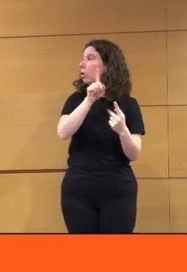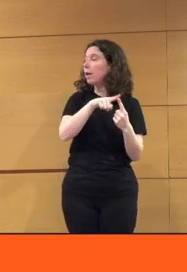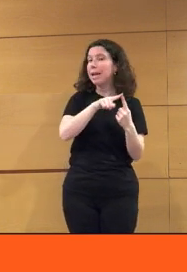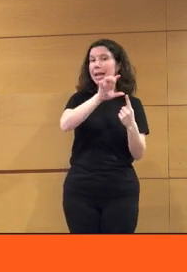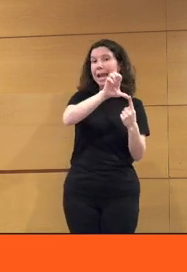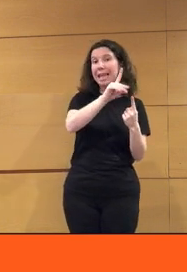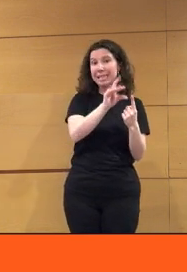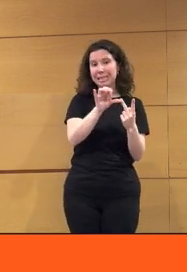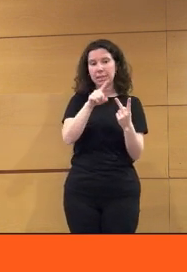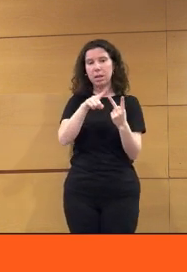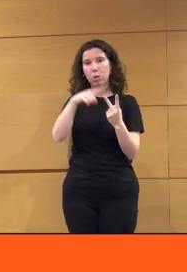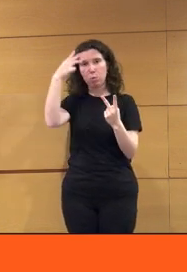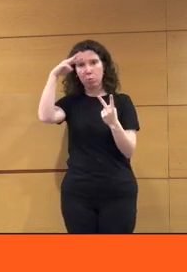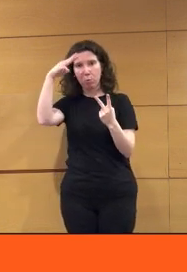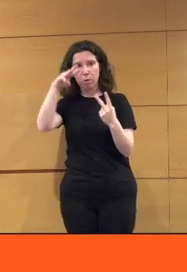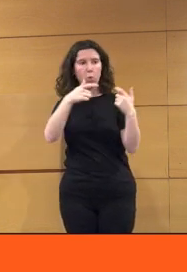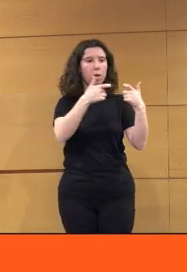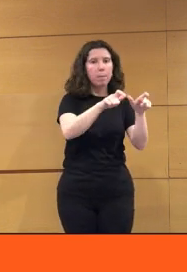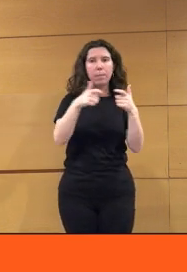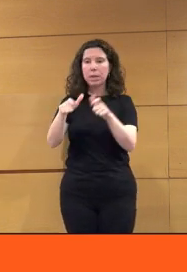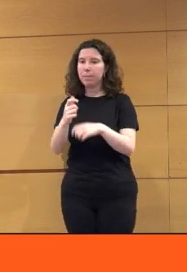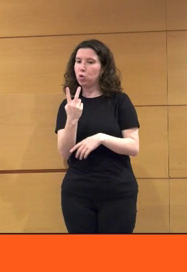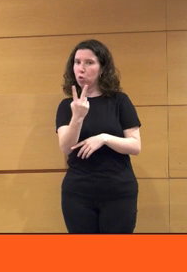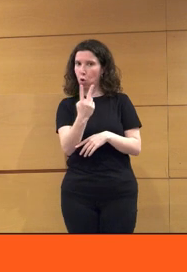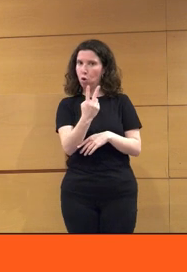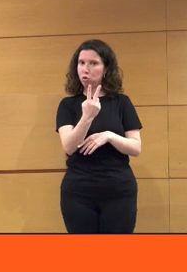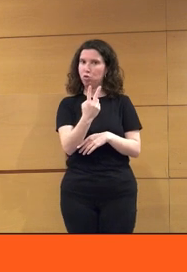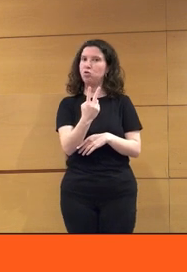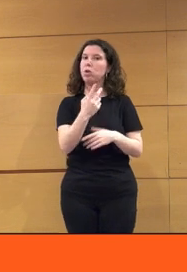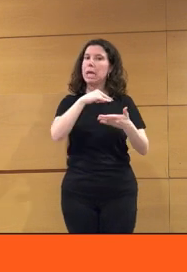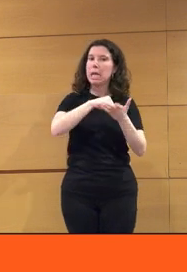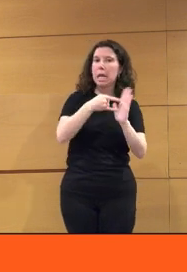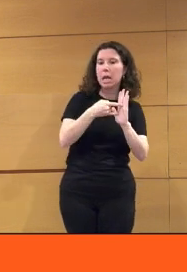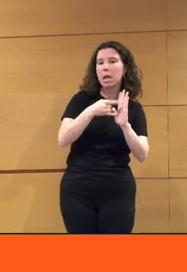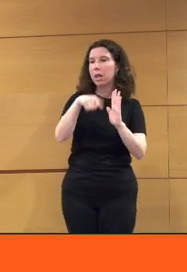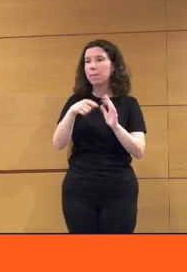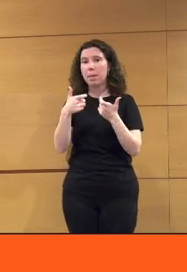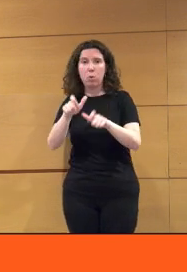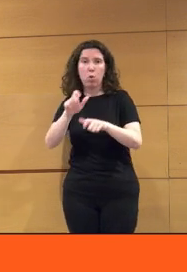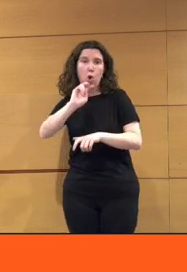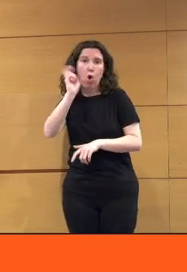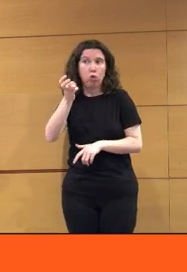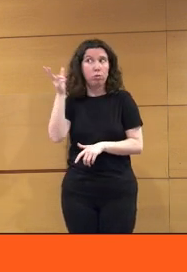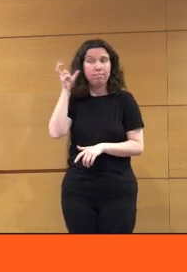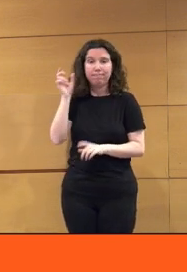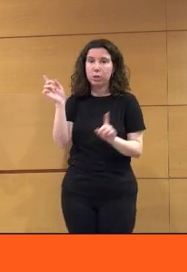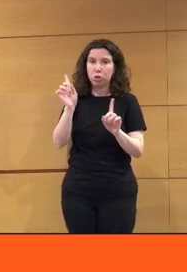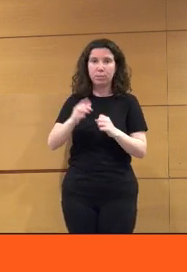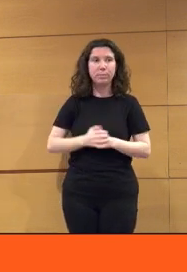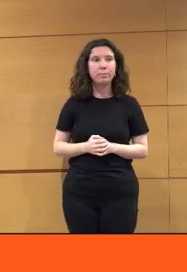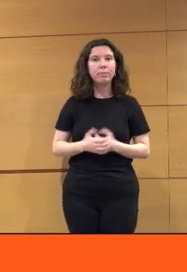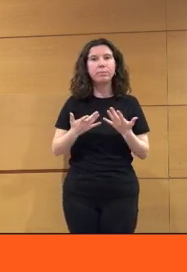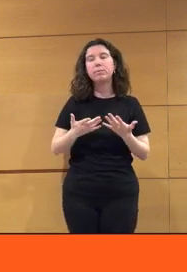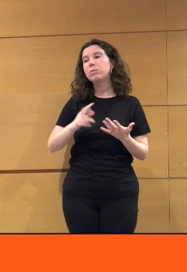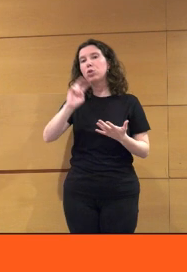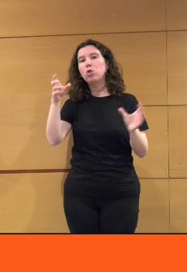Pompeu Fabra, con dos departamentos, el Departamento de Ingeniería y el Departamento de Leyes. Así que un variado grupo para poder alcanzar